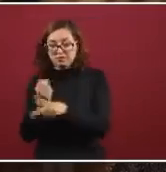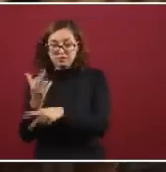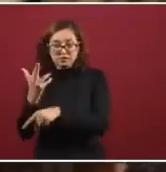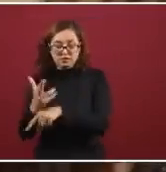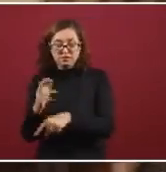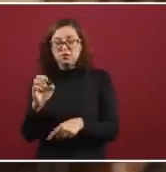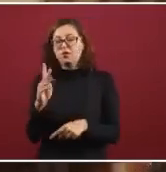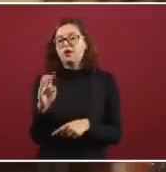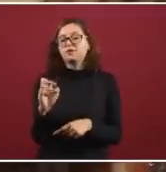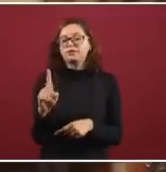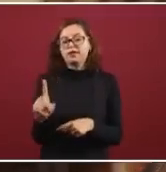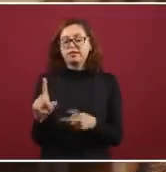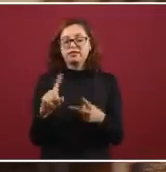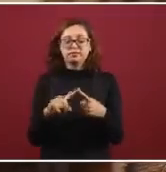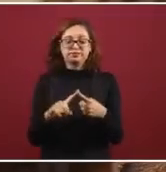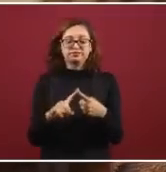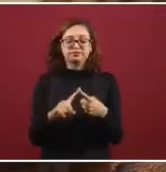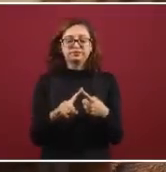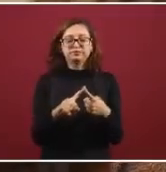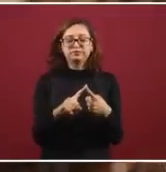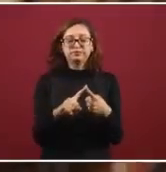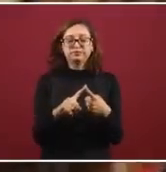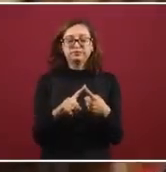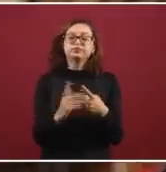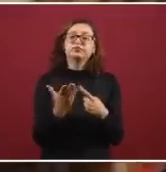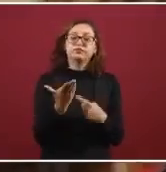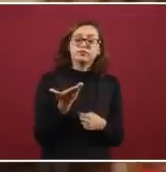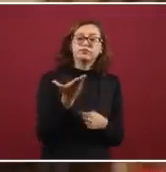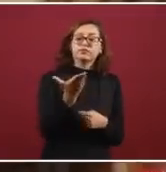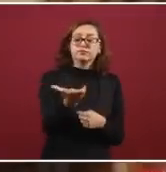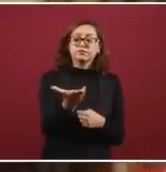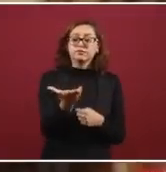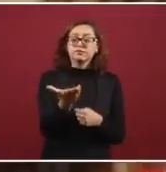es, usted ha manifestado mucho interés para